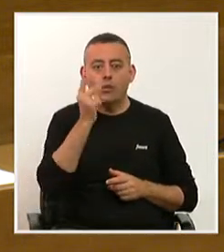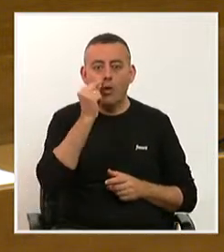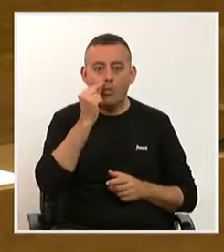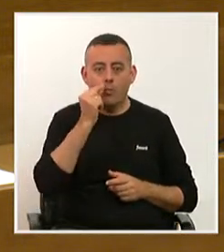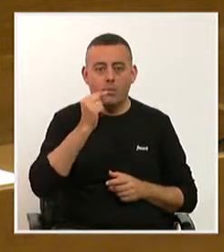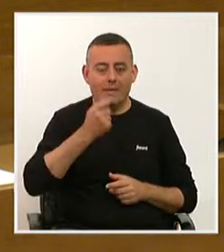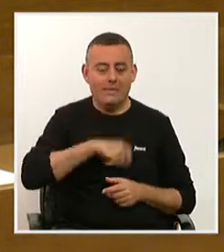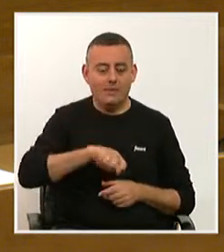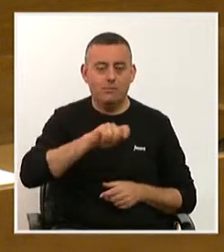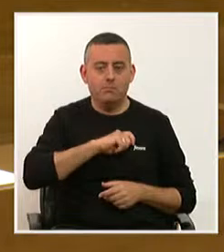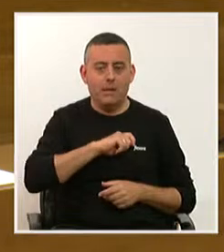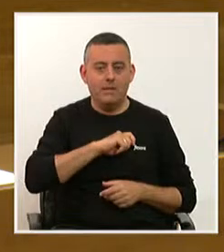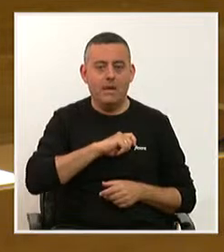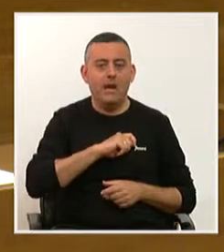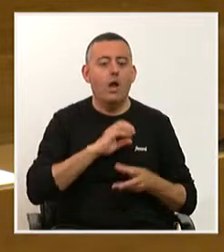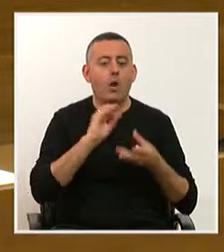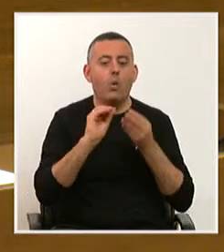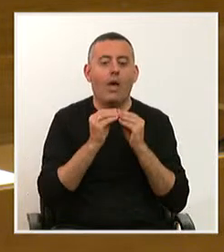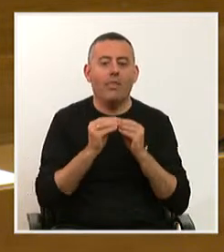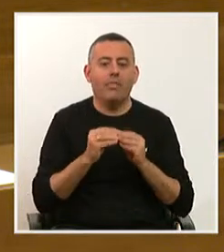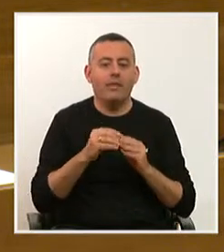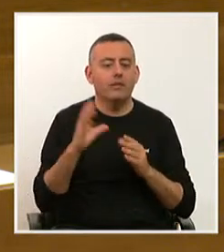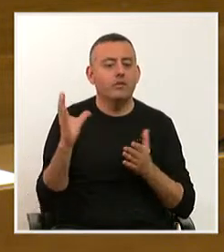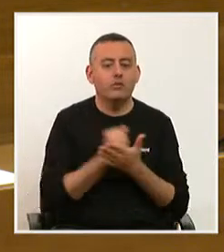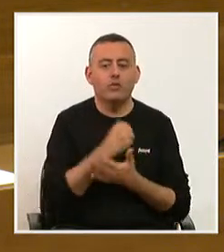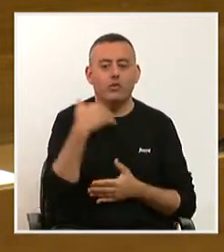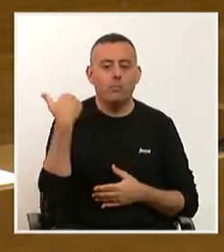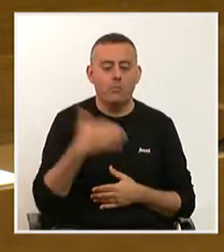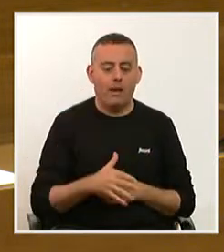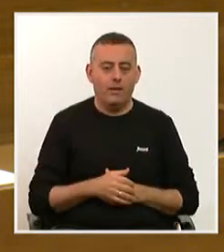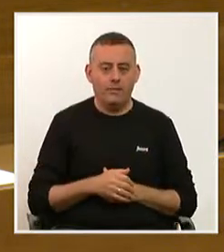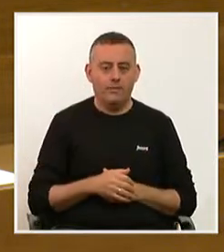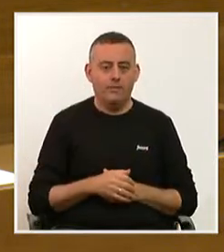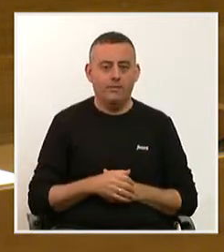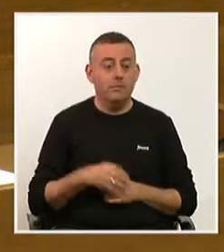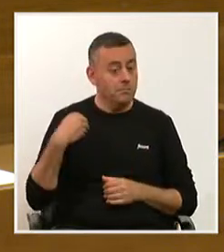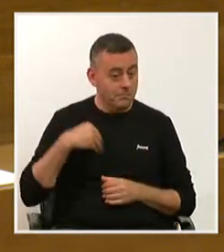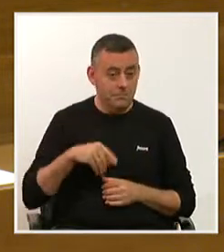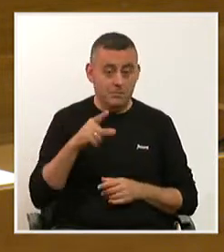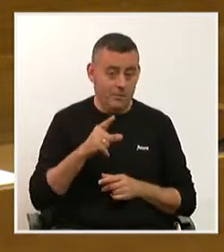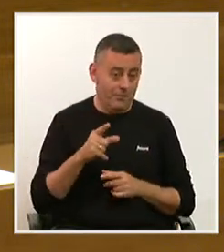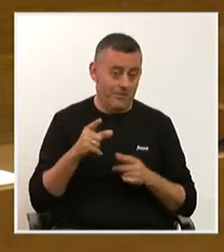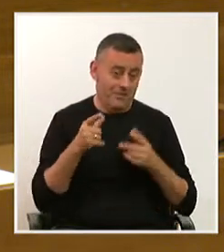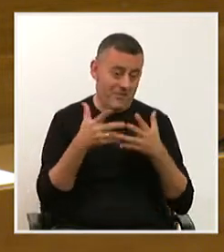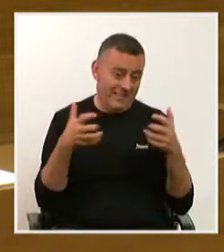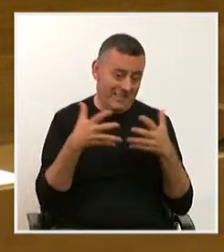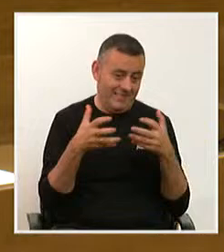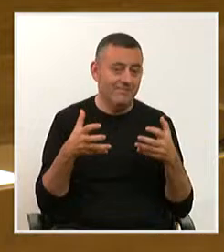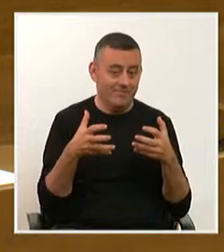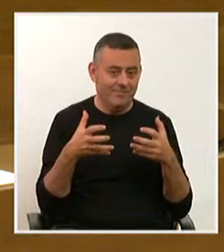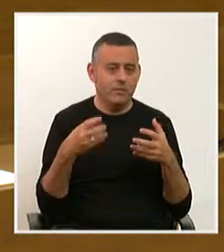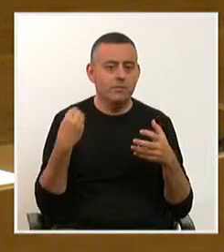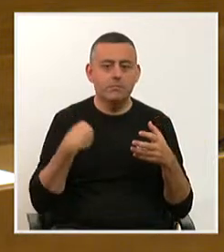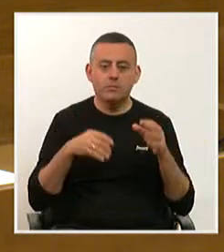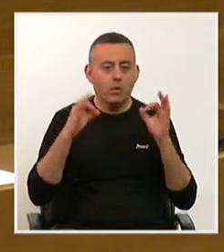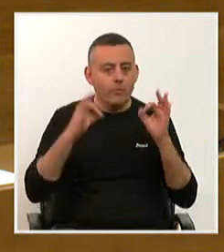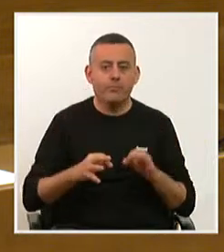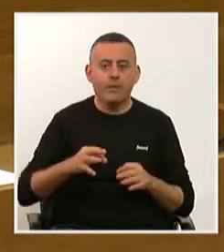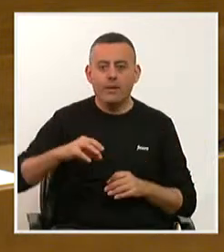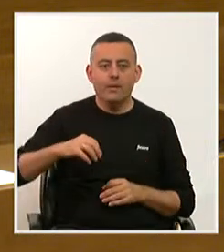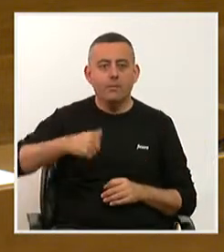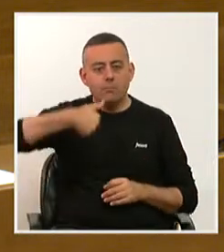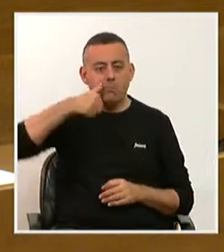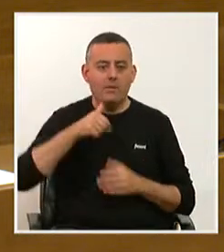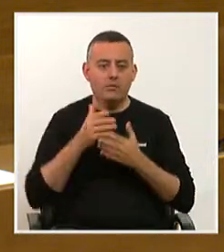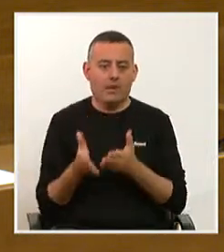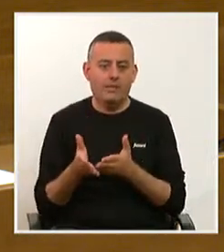siempre que parla hay un hombre en España que lo hace todo mal que es Pedro Sánchez siempre y hay un hombre en España que lo hace